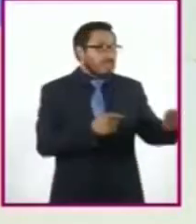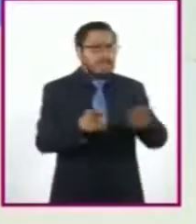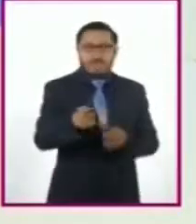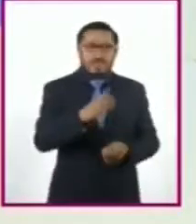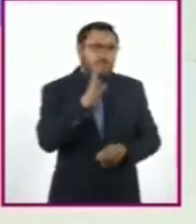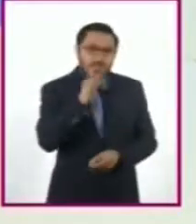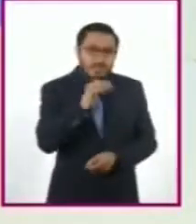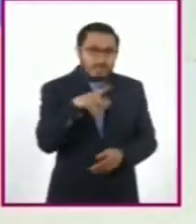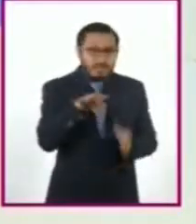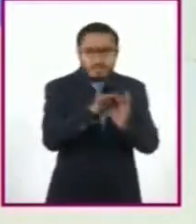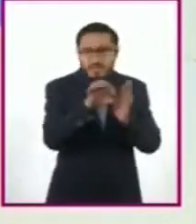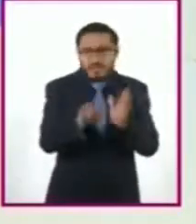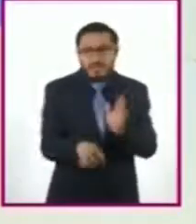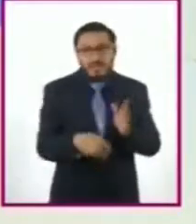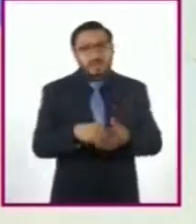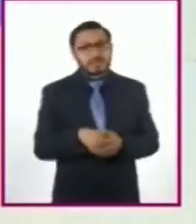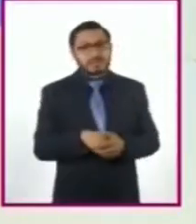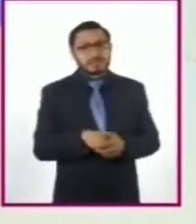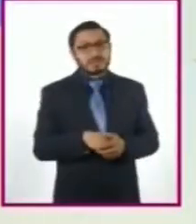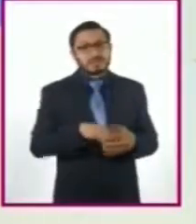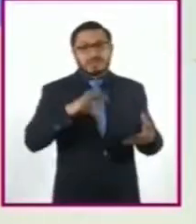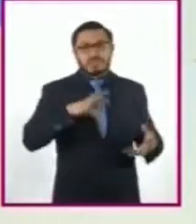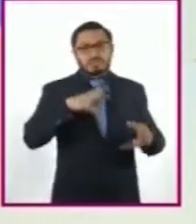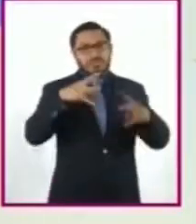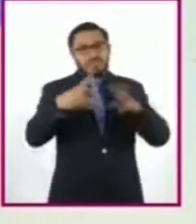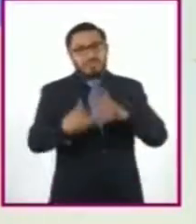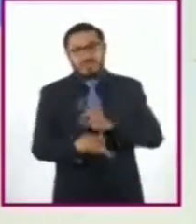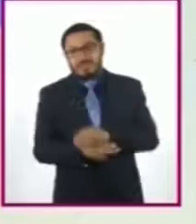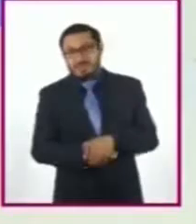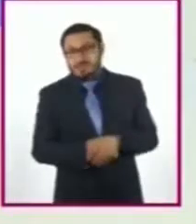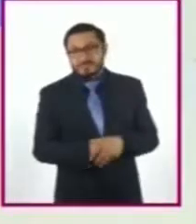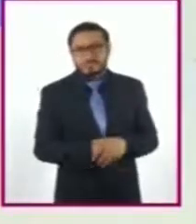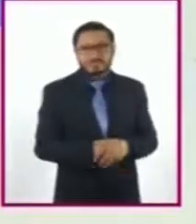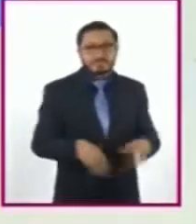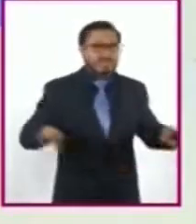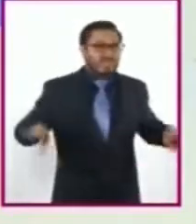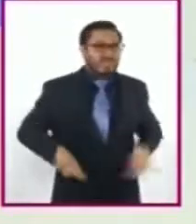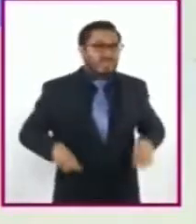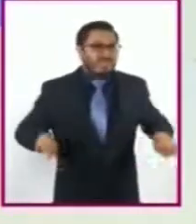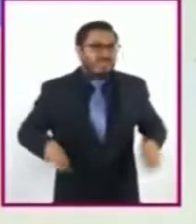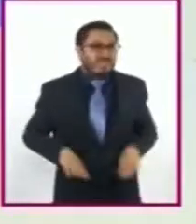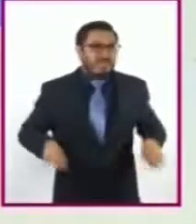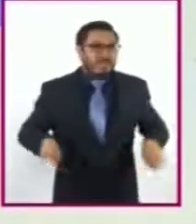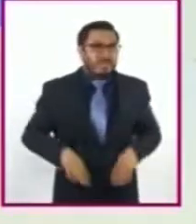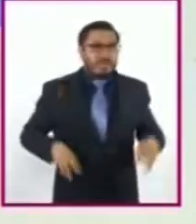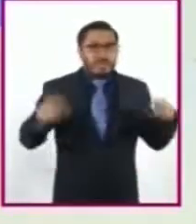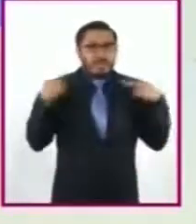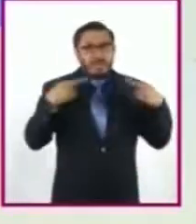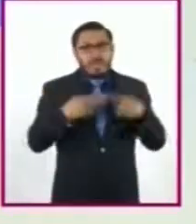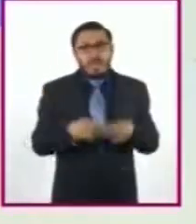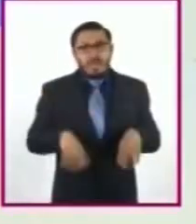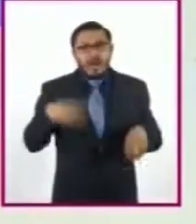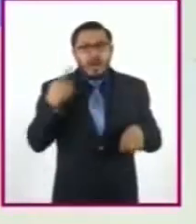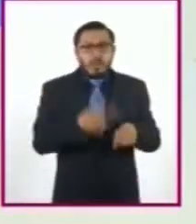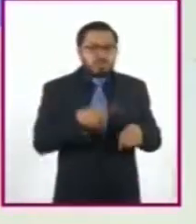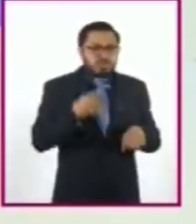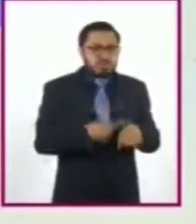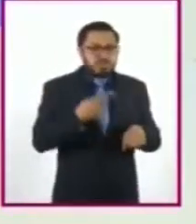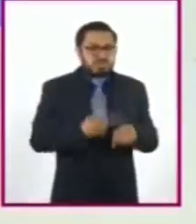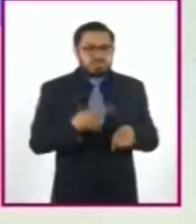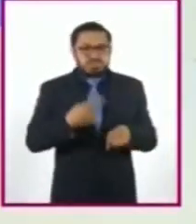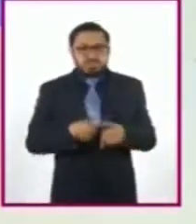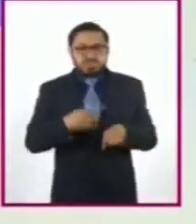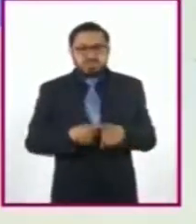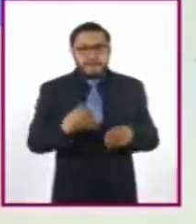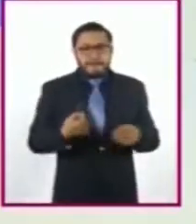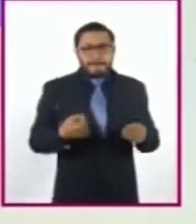Por ejemplo, el clima, el carácter de un maestro, las enfermedades, la